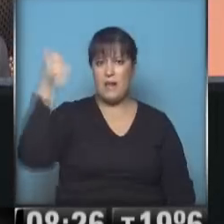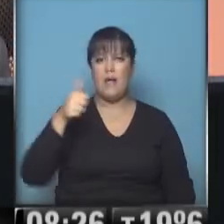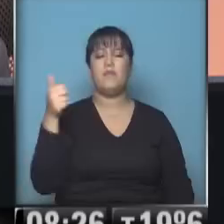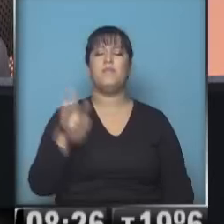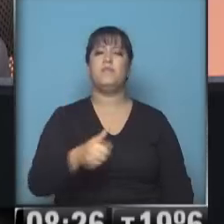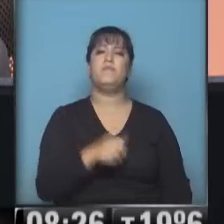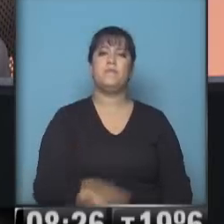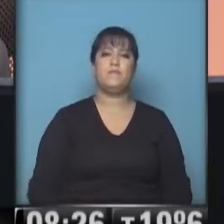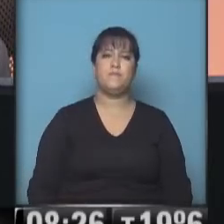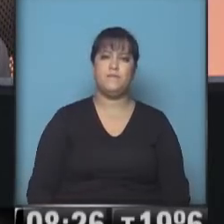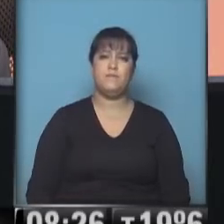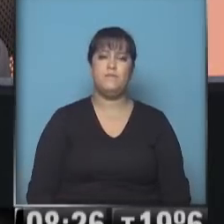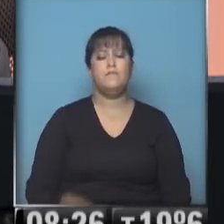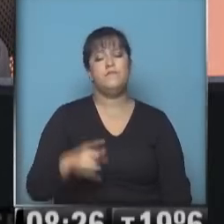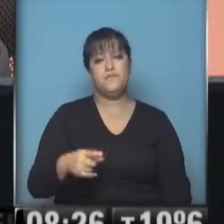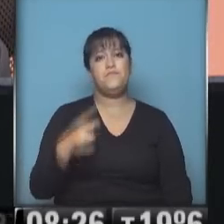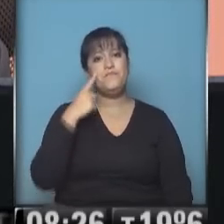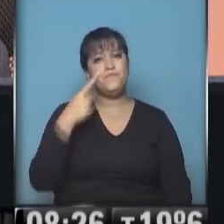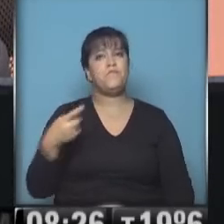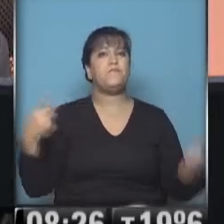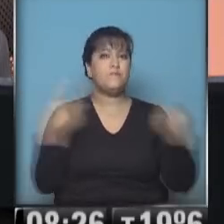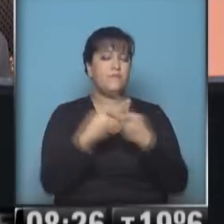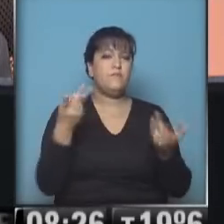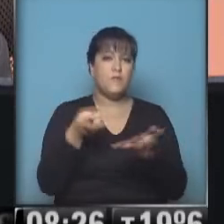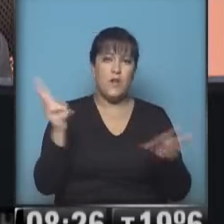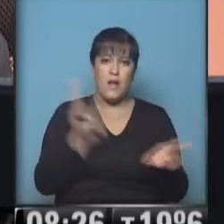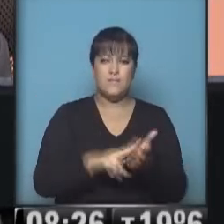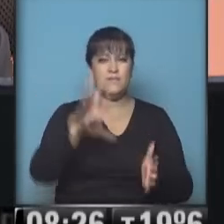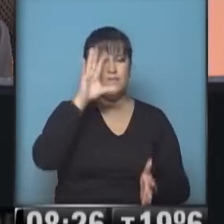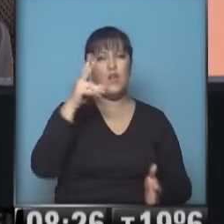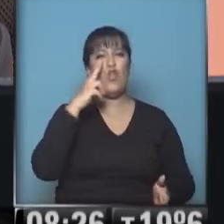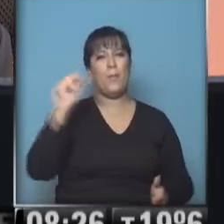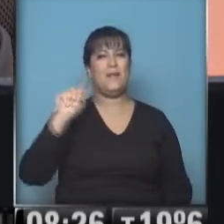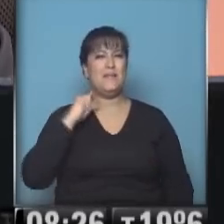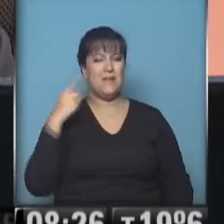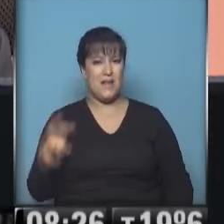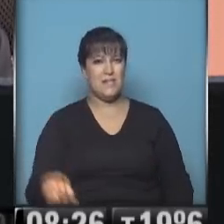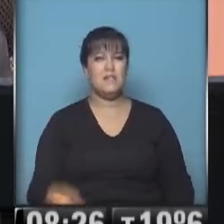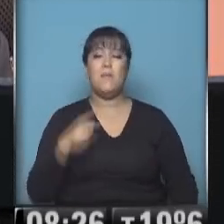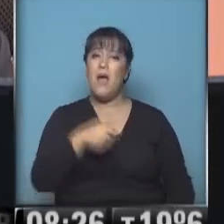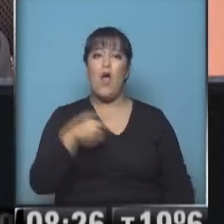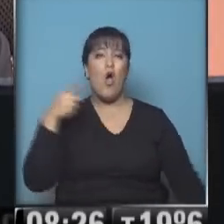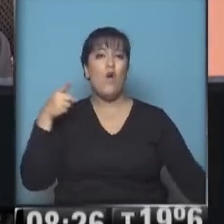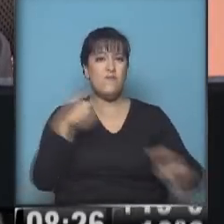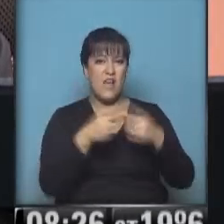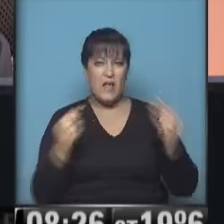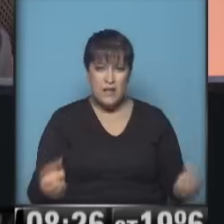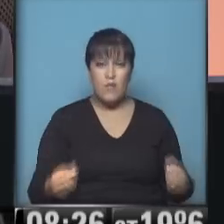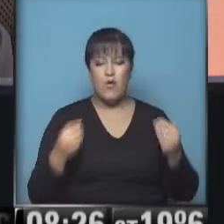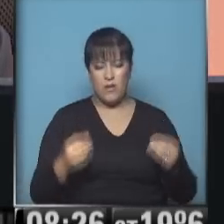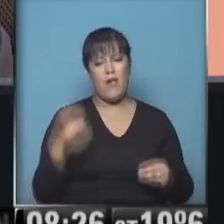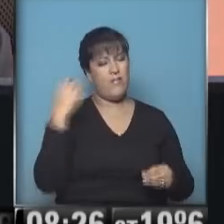le dé la chance de la revancha. Recordamos lo que sucedió en 2013. Para ese objetivo hizo lo que tenía que